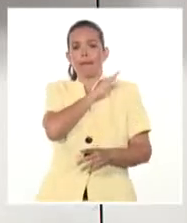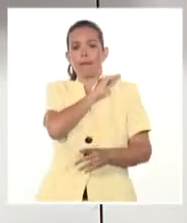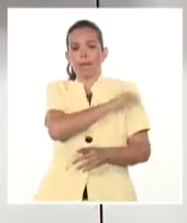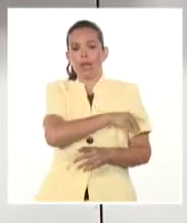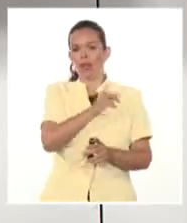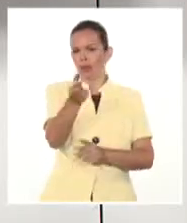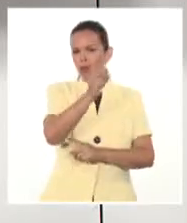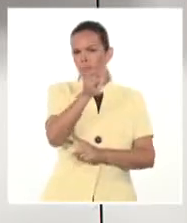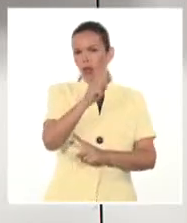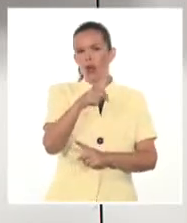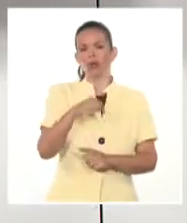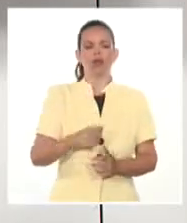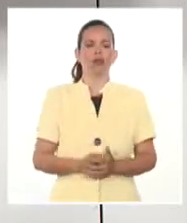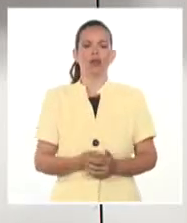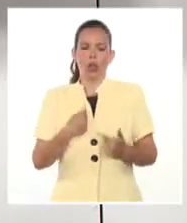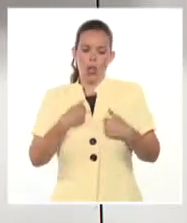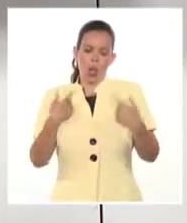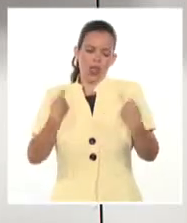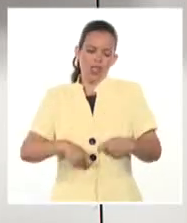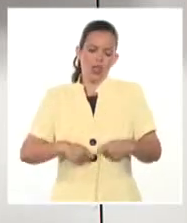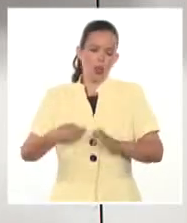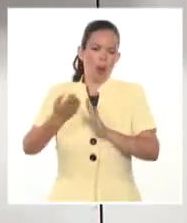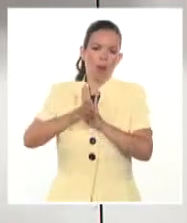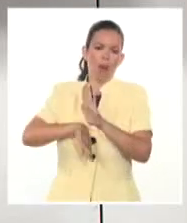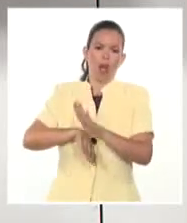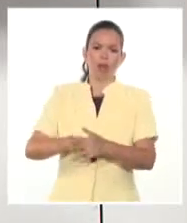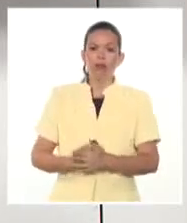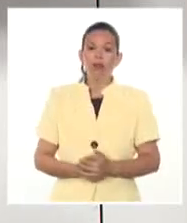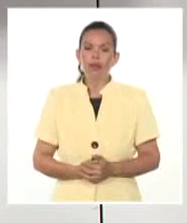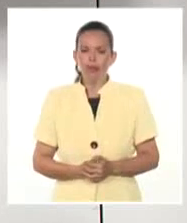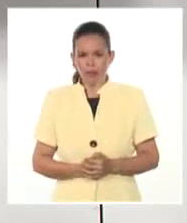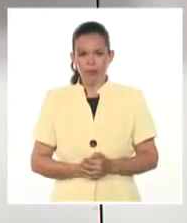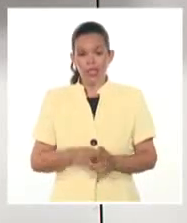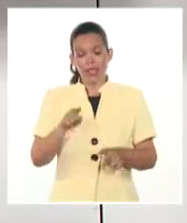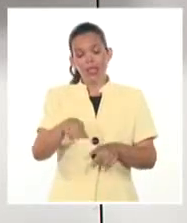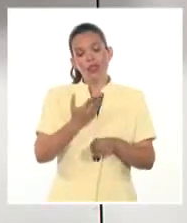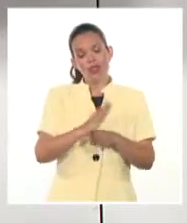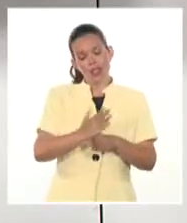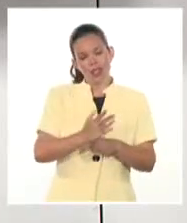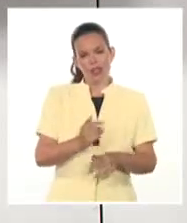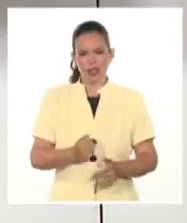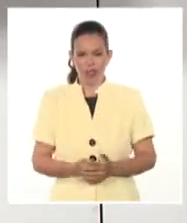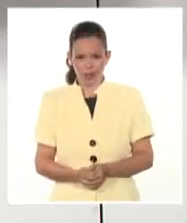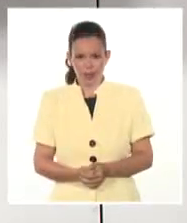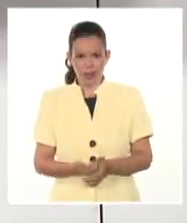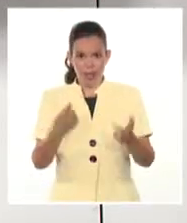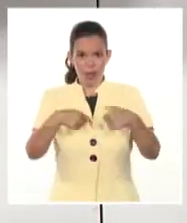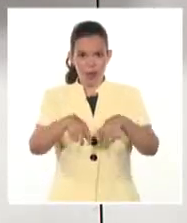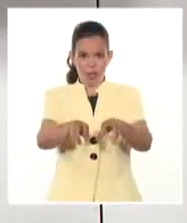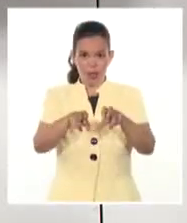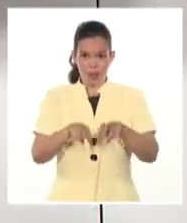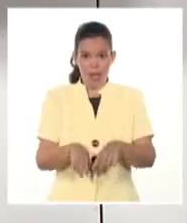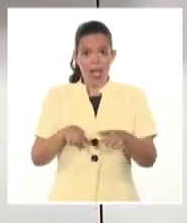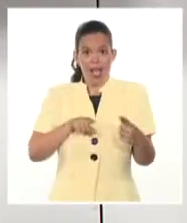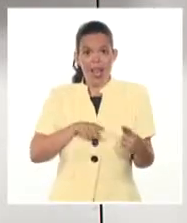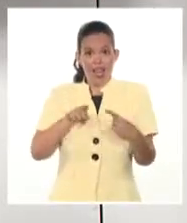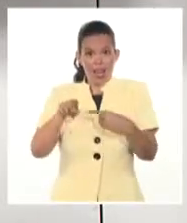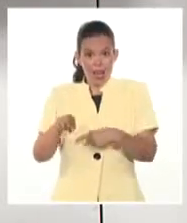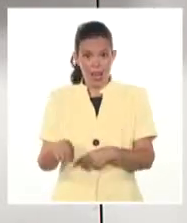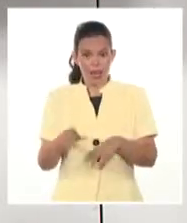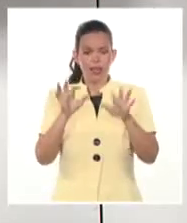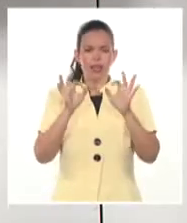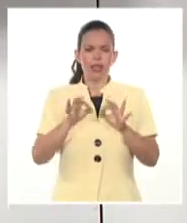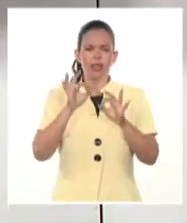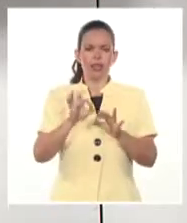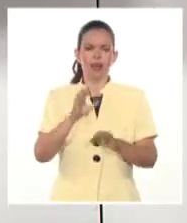esas elecciones adelantadas que tendrán que realizarse ante la disolución de la Asamblea, él, el banquero tantas veces candidato